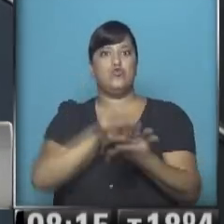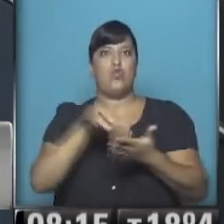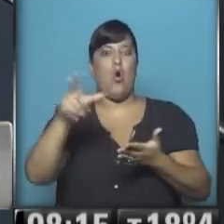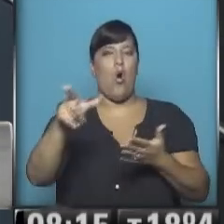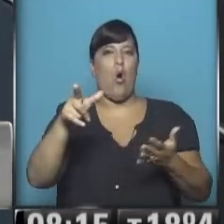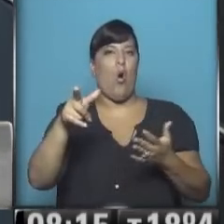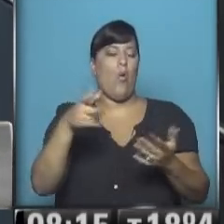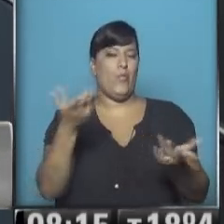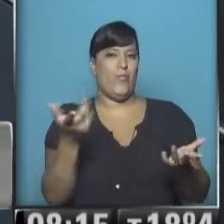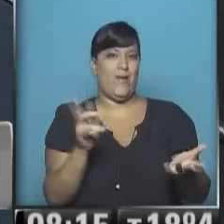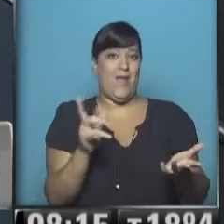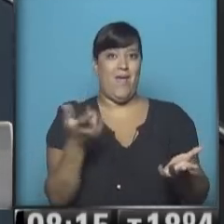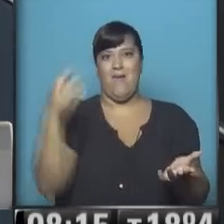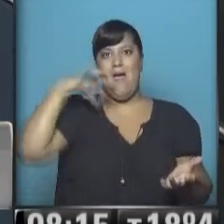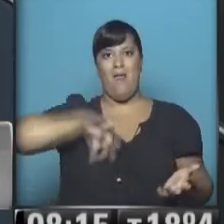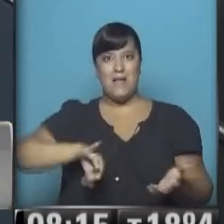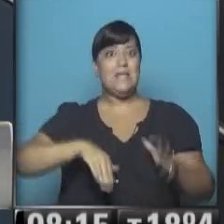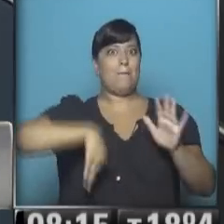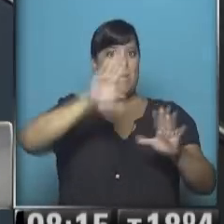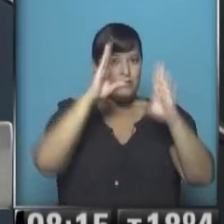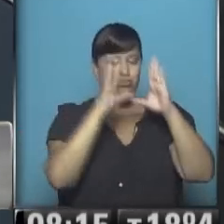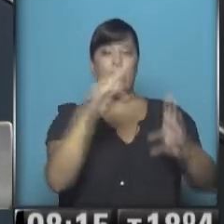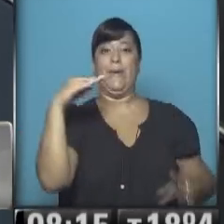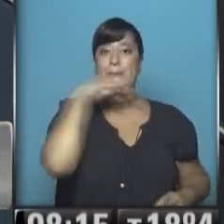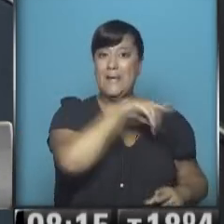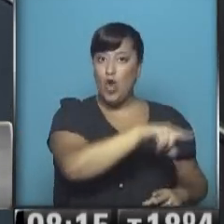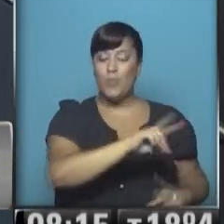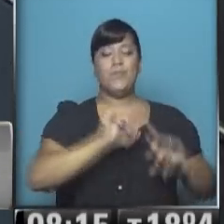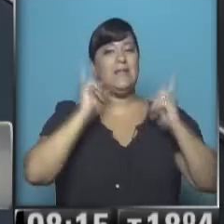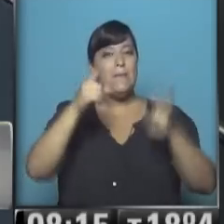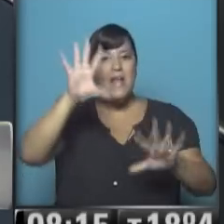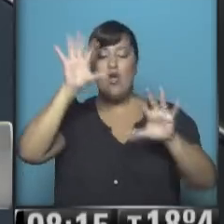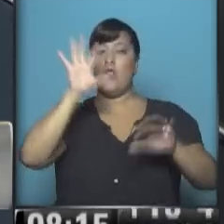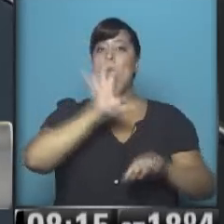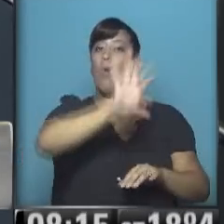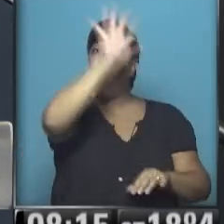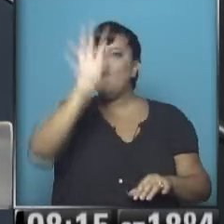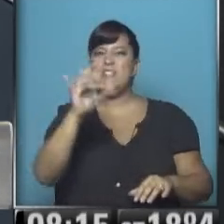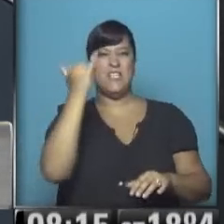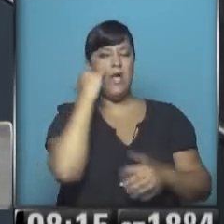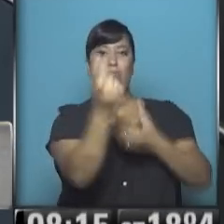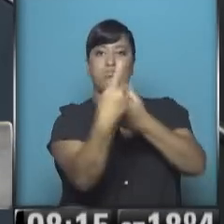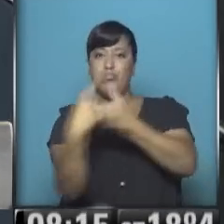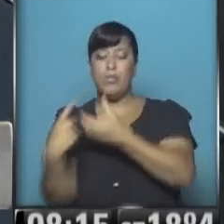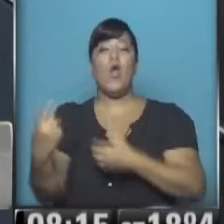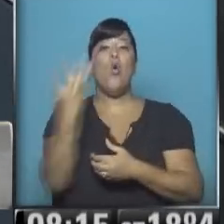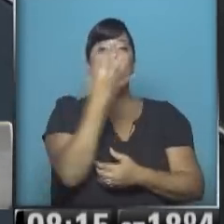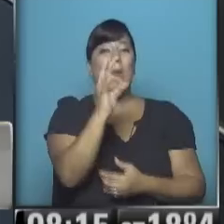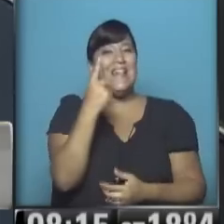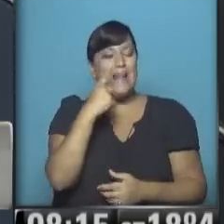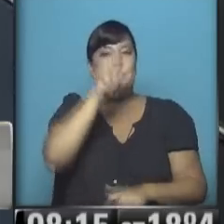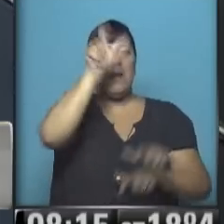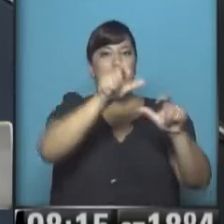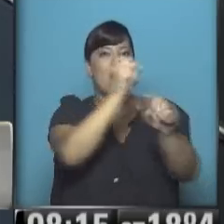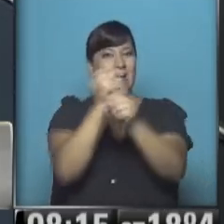economías regionales principalmente vitivinícola recordemos que también todas las provincias han suscrito y son 40,000 trabajadores quienes están